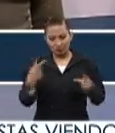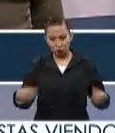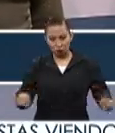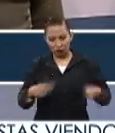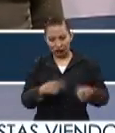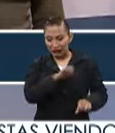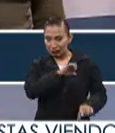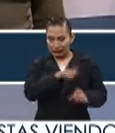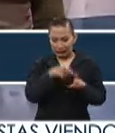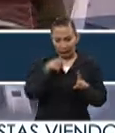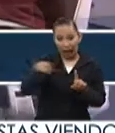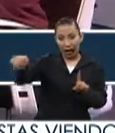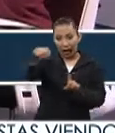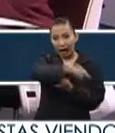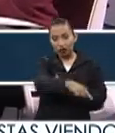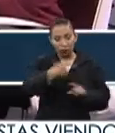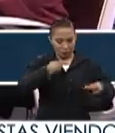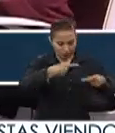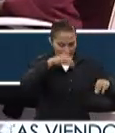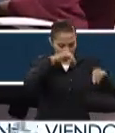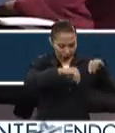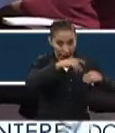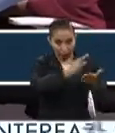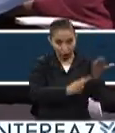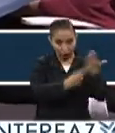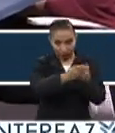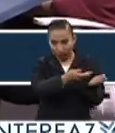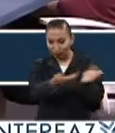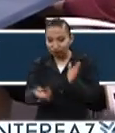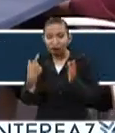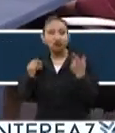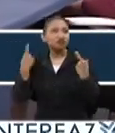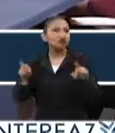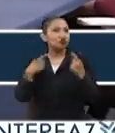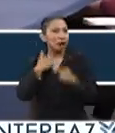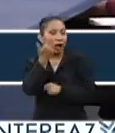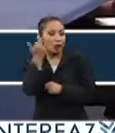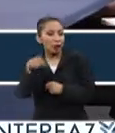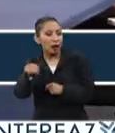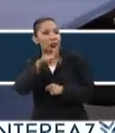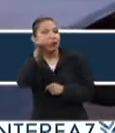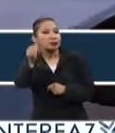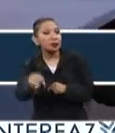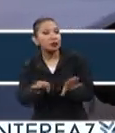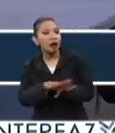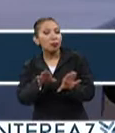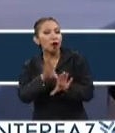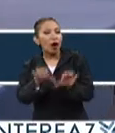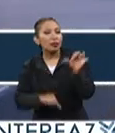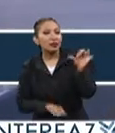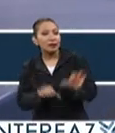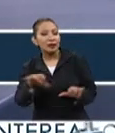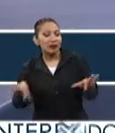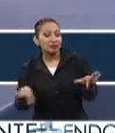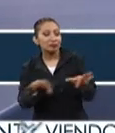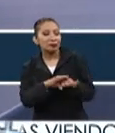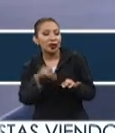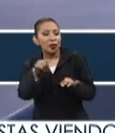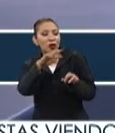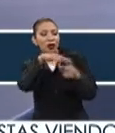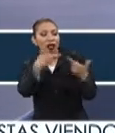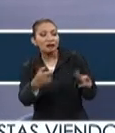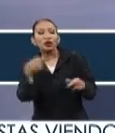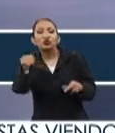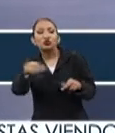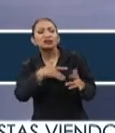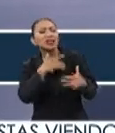canción especial que ellos diseñaron para este programa a los alumnos y luego haces una serie de actividades relacionadas con